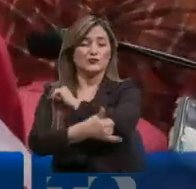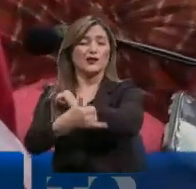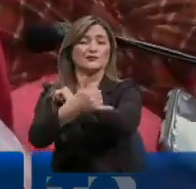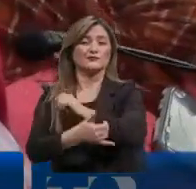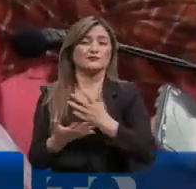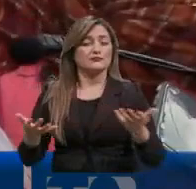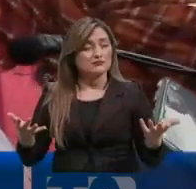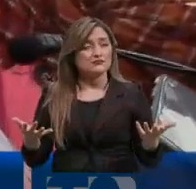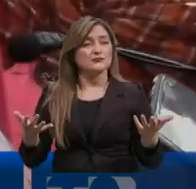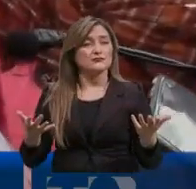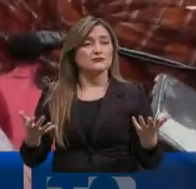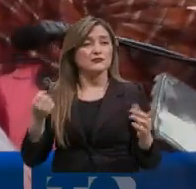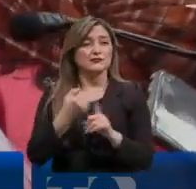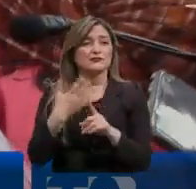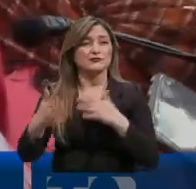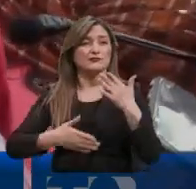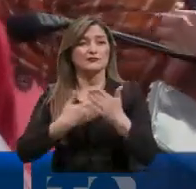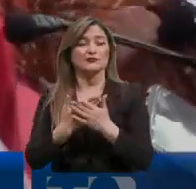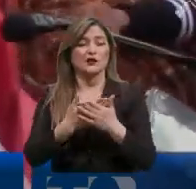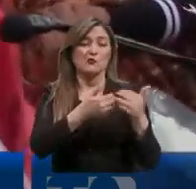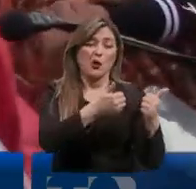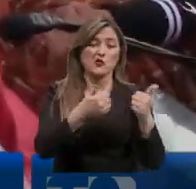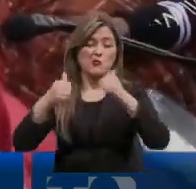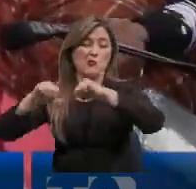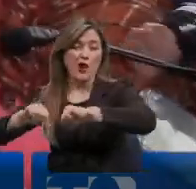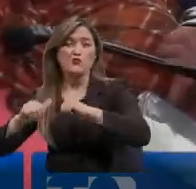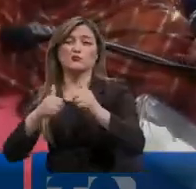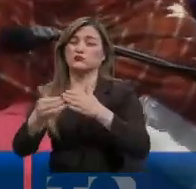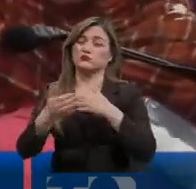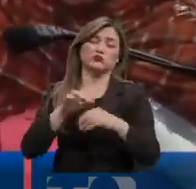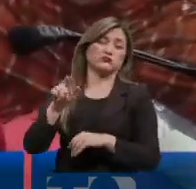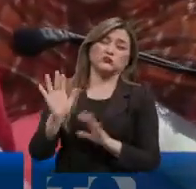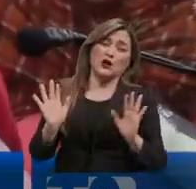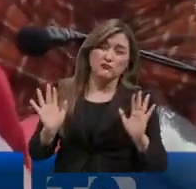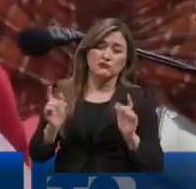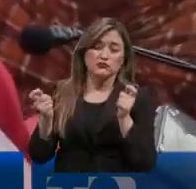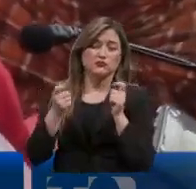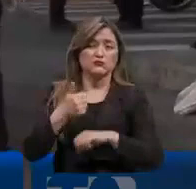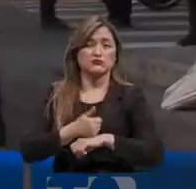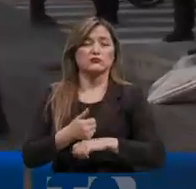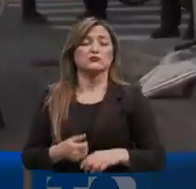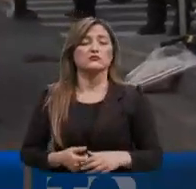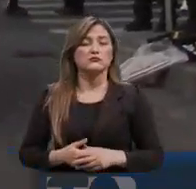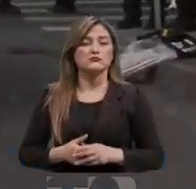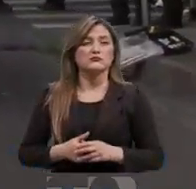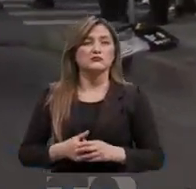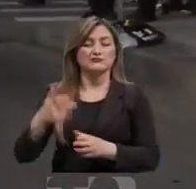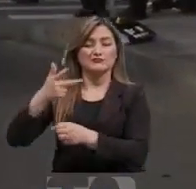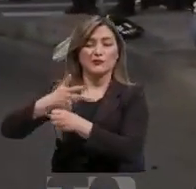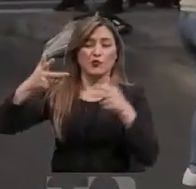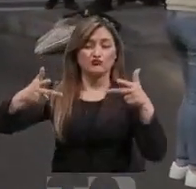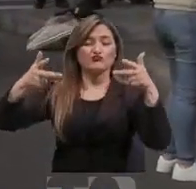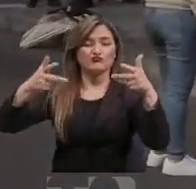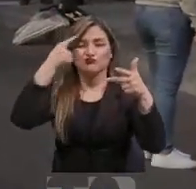y eso les afecta a todos. Habrá buenos, habrá malos, no sé, pero ahí debe ya controlar las autoridades. Las varias cámaras de